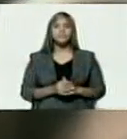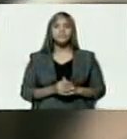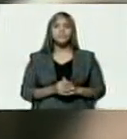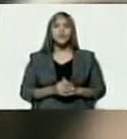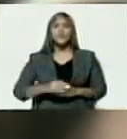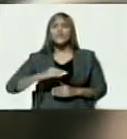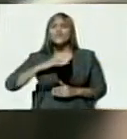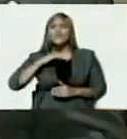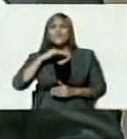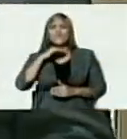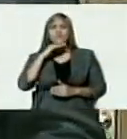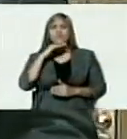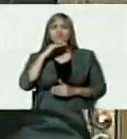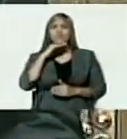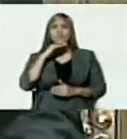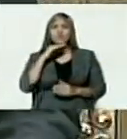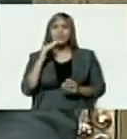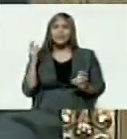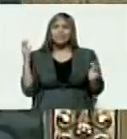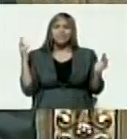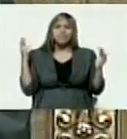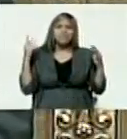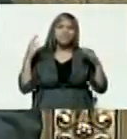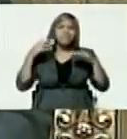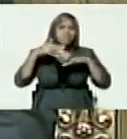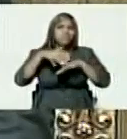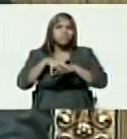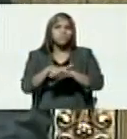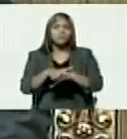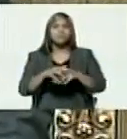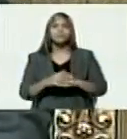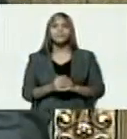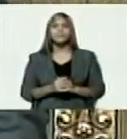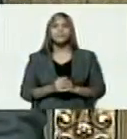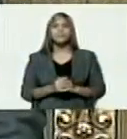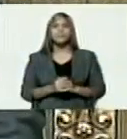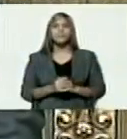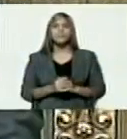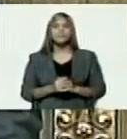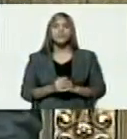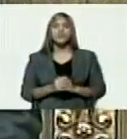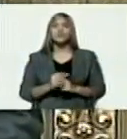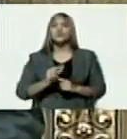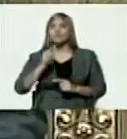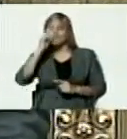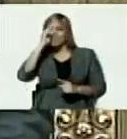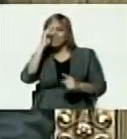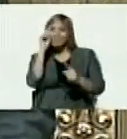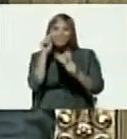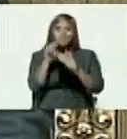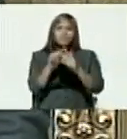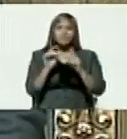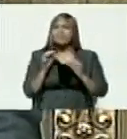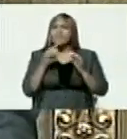lleno de una o invadido de una solemnidad sencilla,